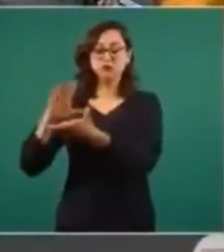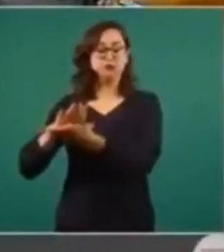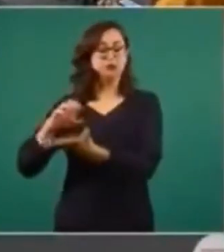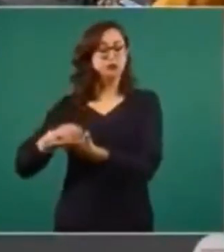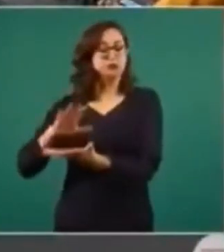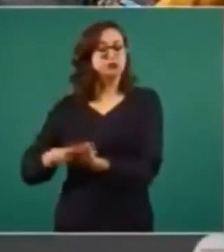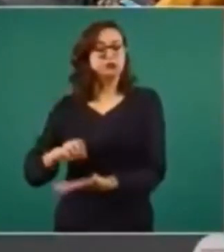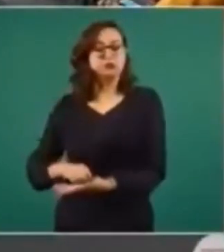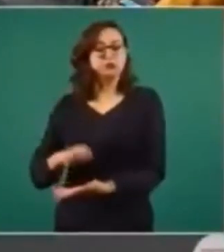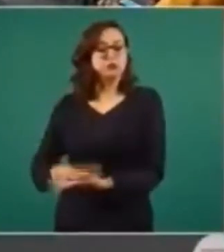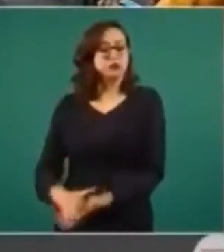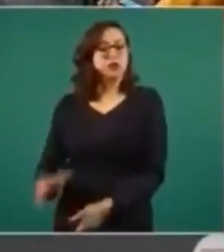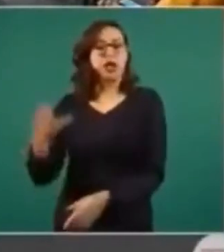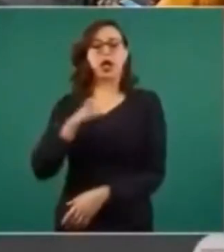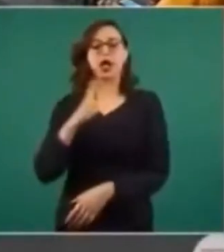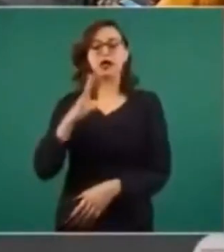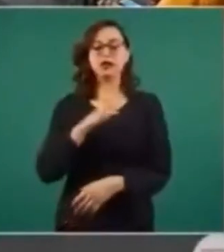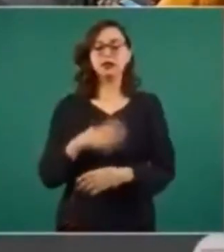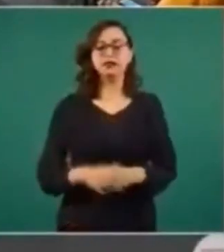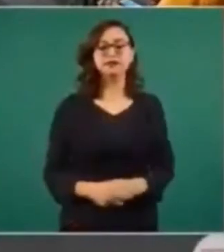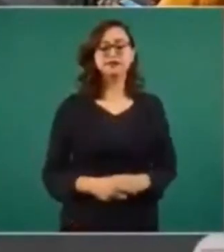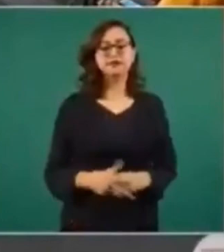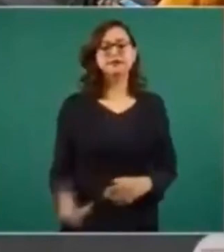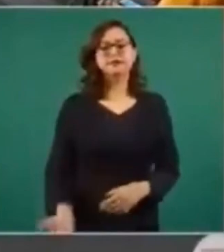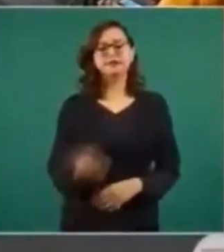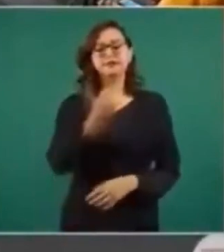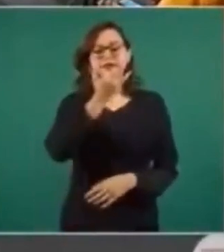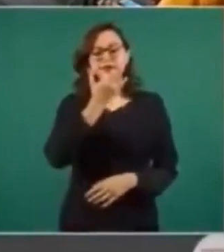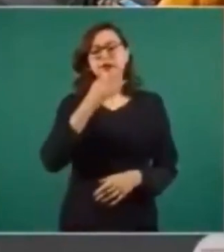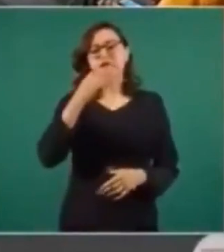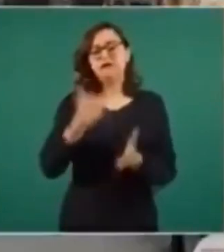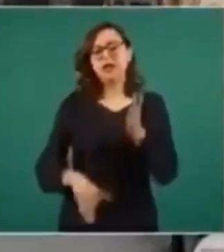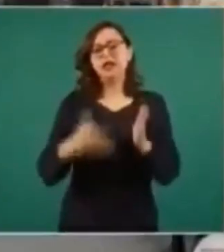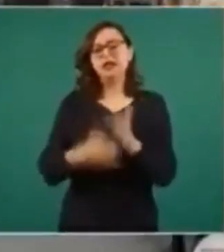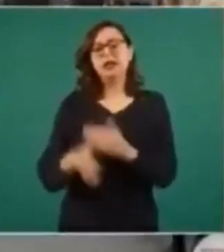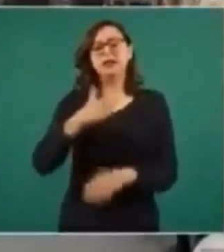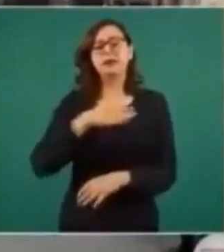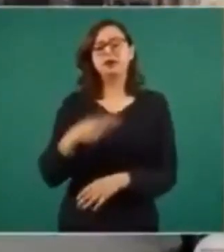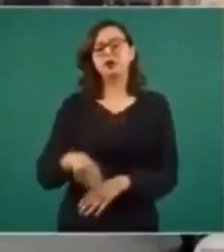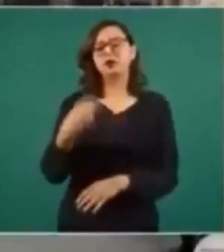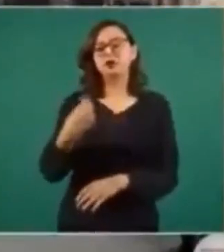más, perdón, no me había presentado. Eduardo Esquivel Ancona, SDP Noticias.